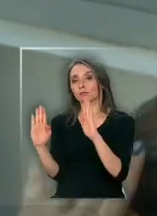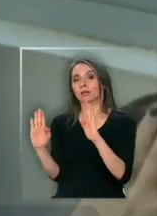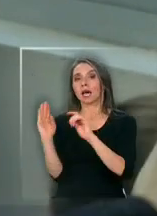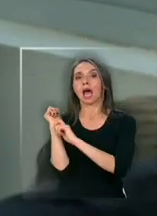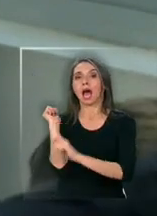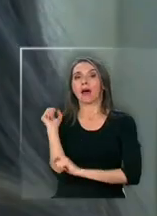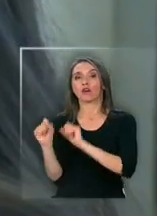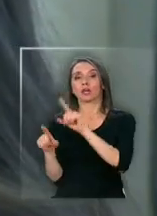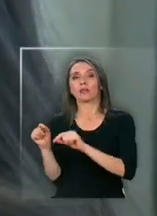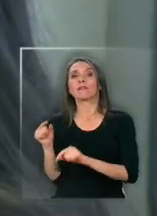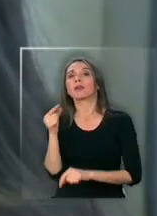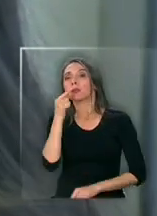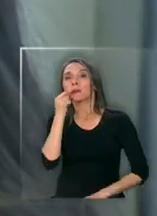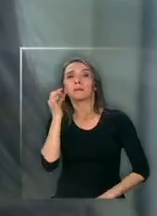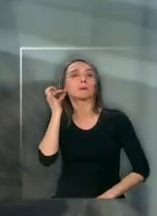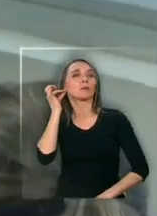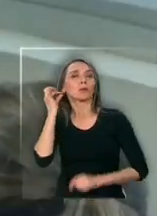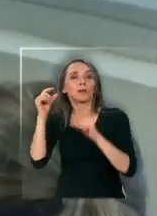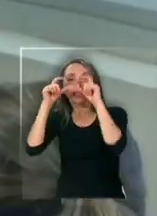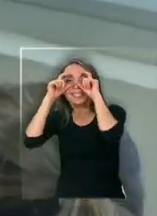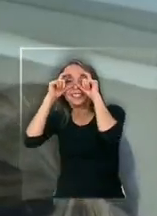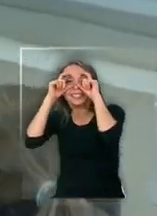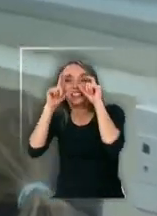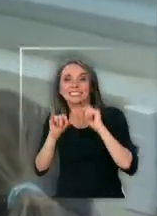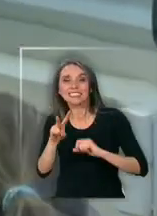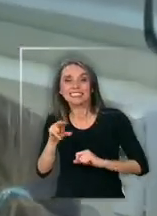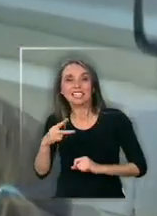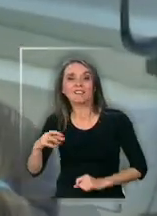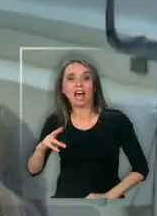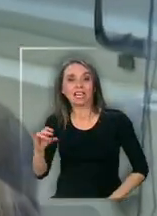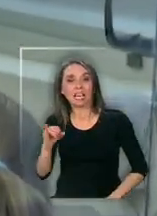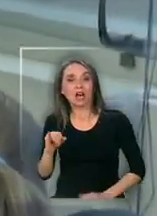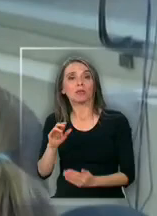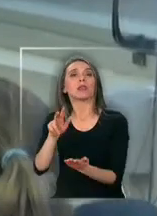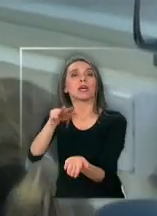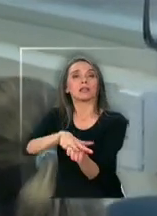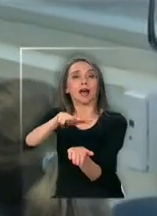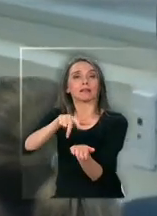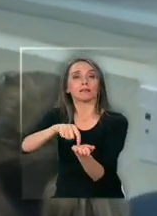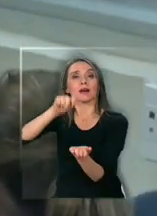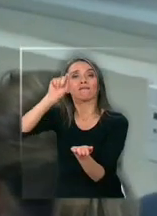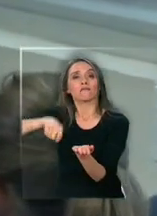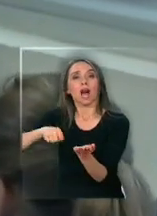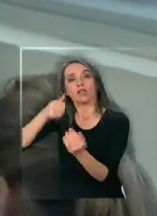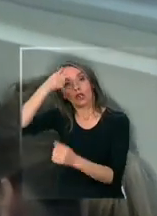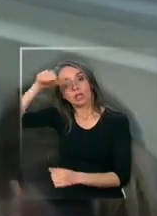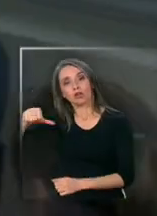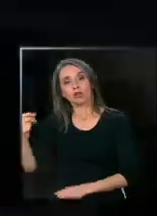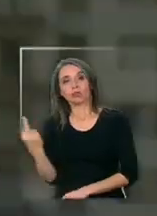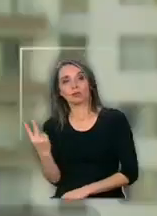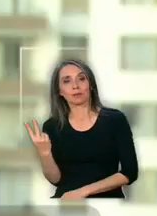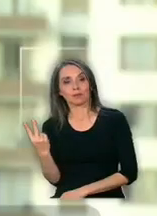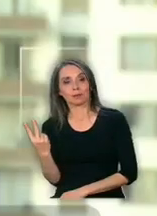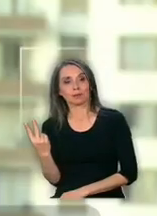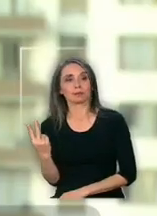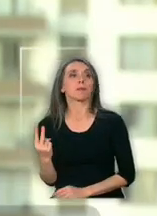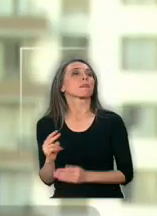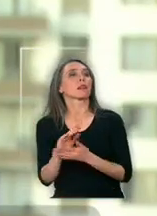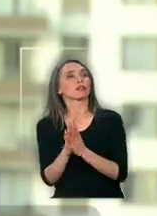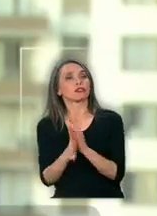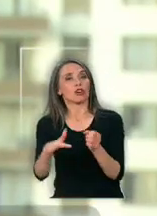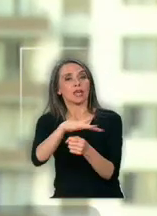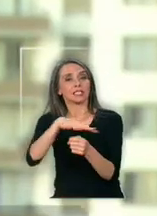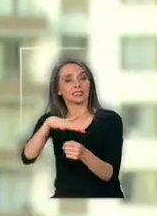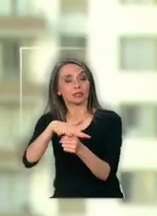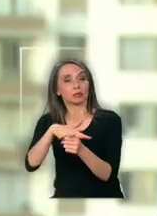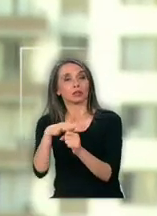de Silva y Hernández, esta vez para que se logre ratificar el fallo que condenó a la pareja. Todas aquellas circunstancias que